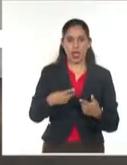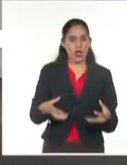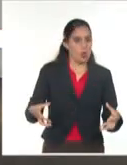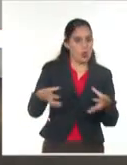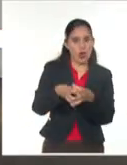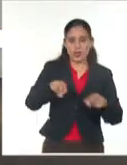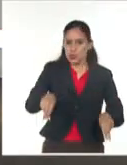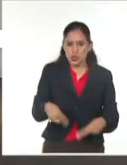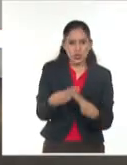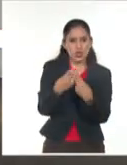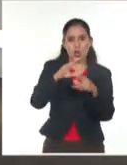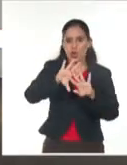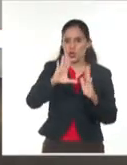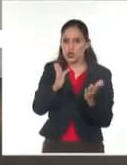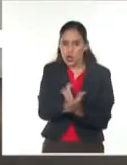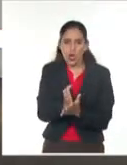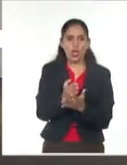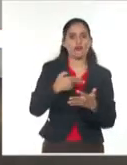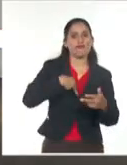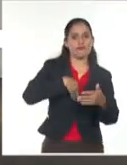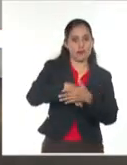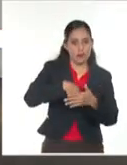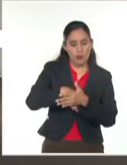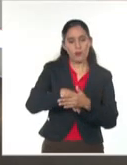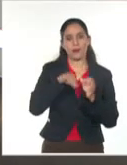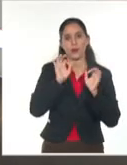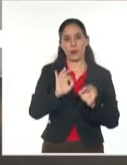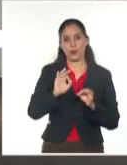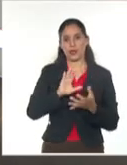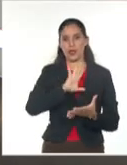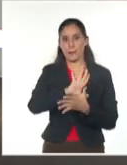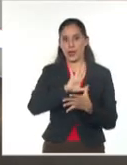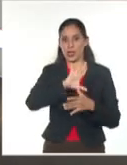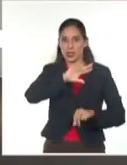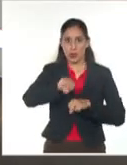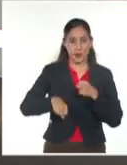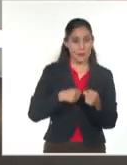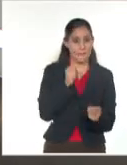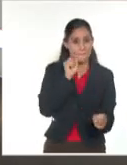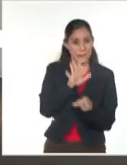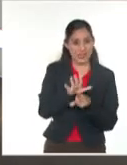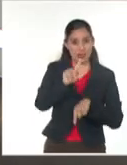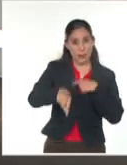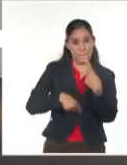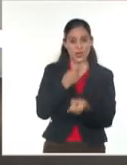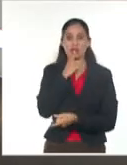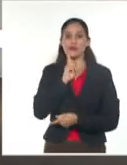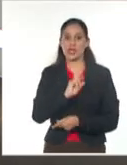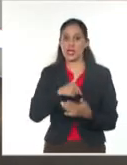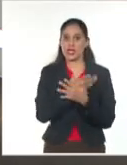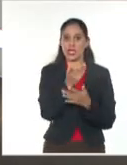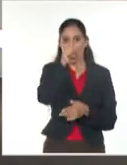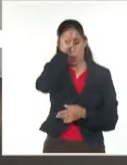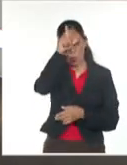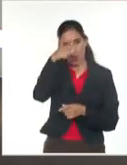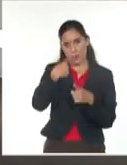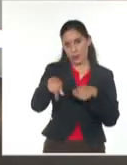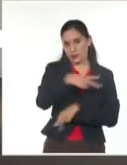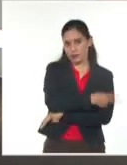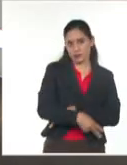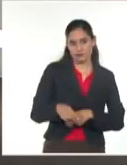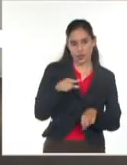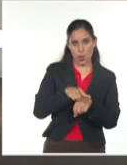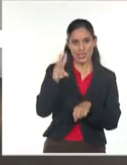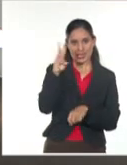los partidos de la Eurocopa y también de la Copa América, comenzando con el duelo inaugural el próximo viernes entre Alemania y Escocia, justo a las 3 de la